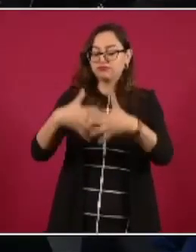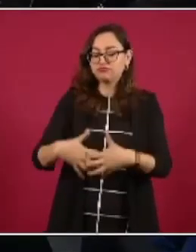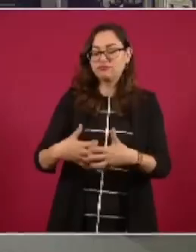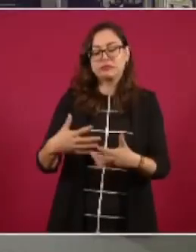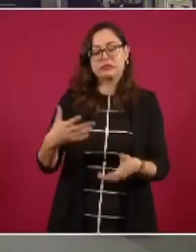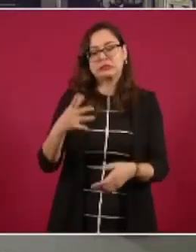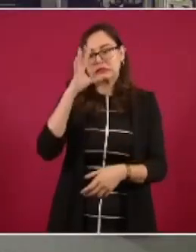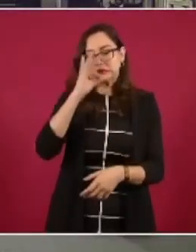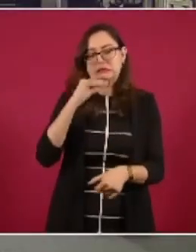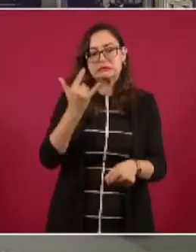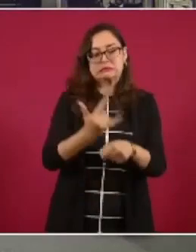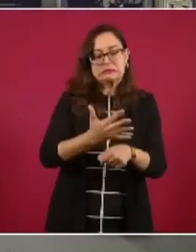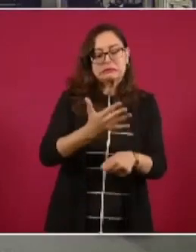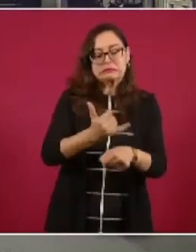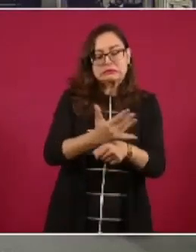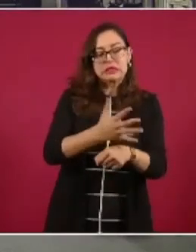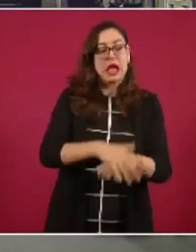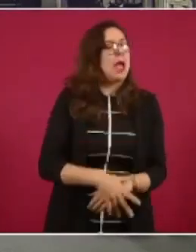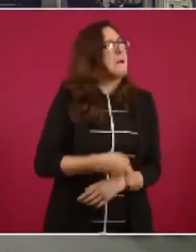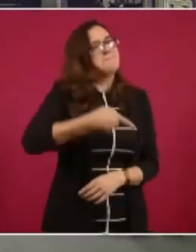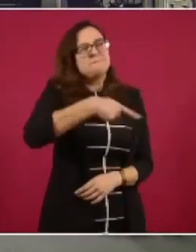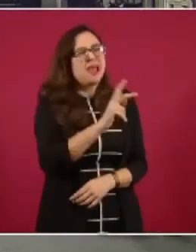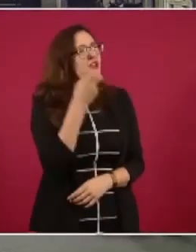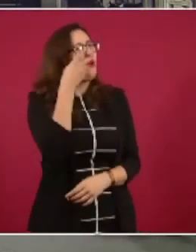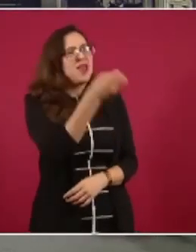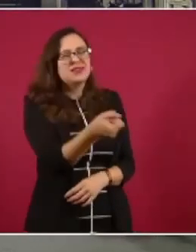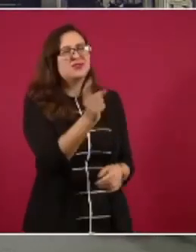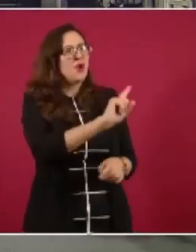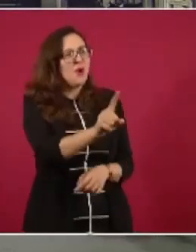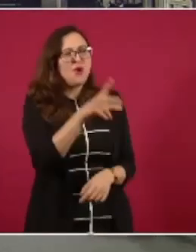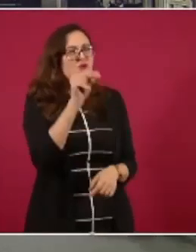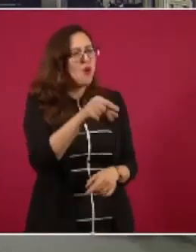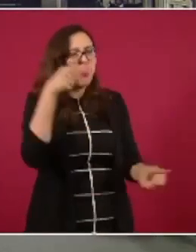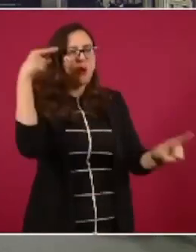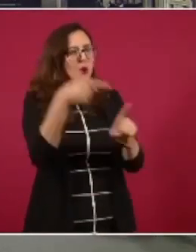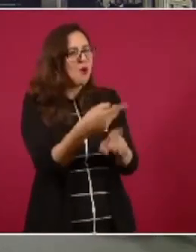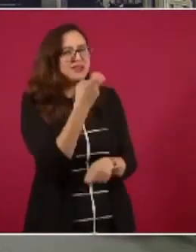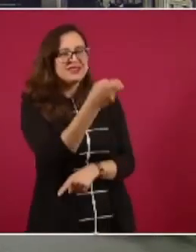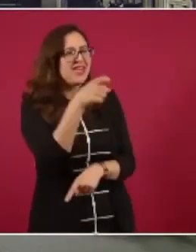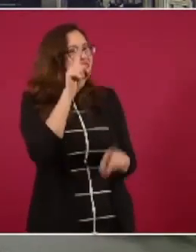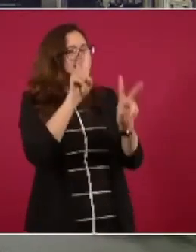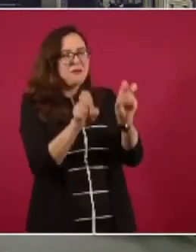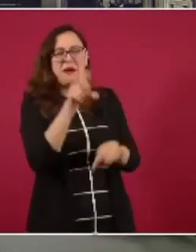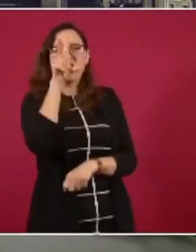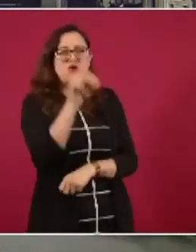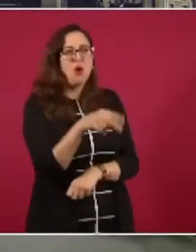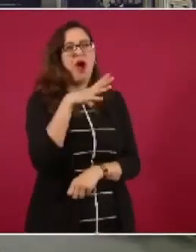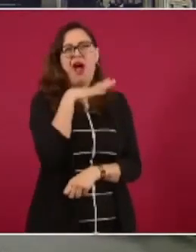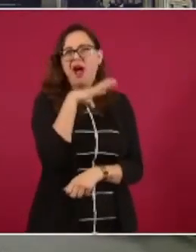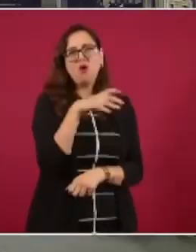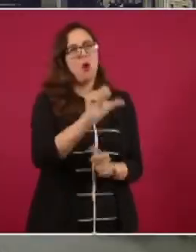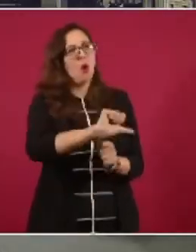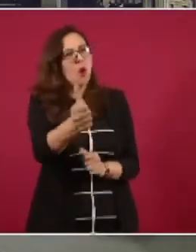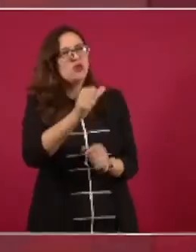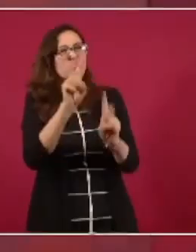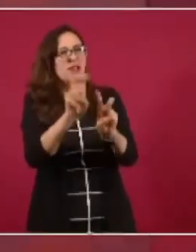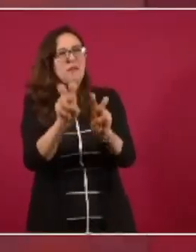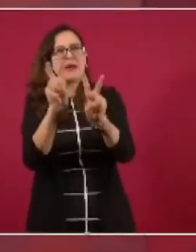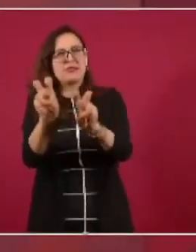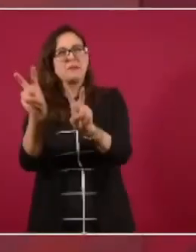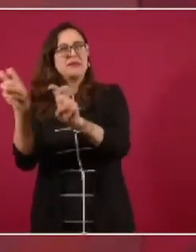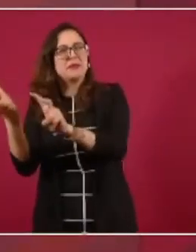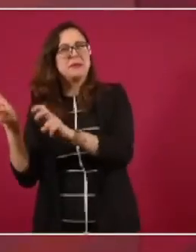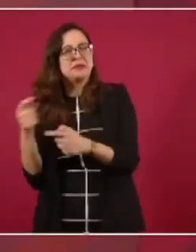toda la estructura del Poder Judicial está orientada hacia eso. Sí, pero esa reforma que se necesita, y coincido